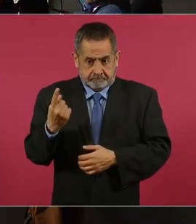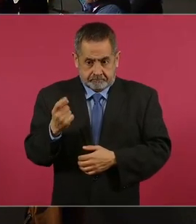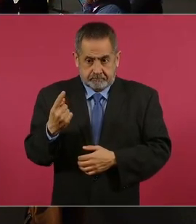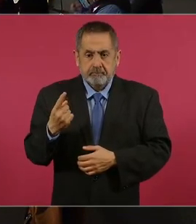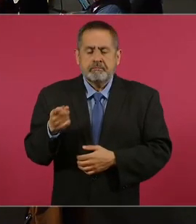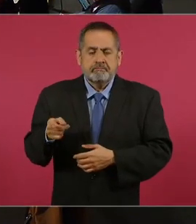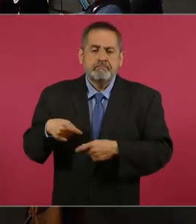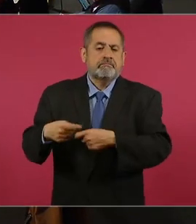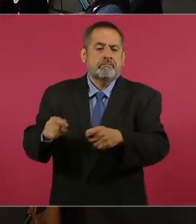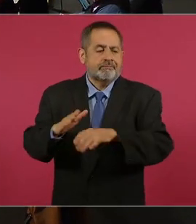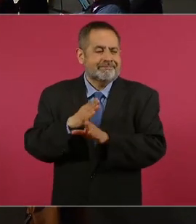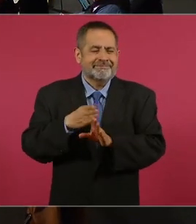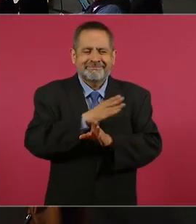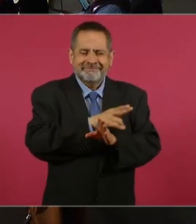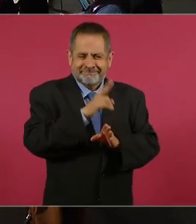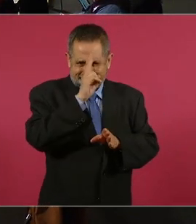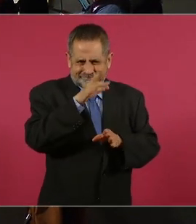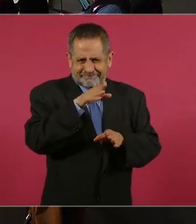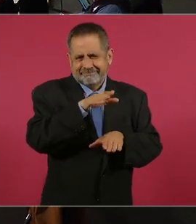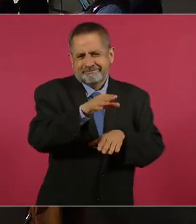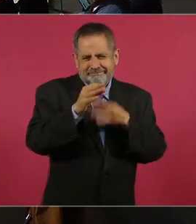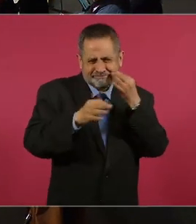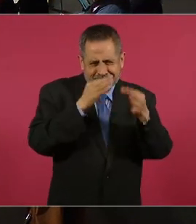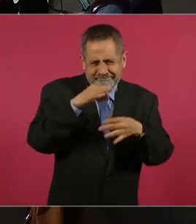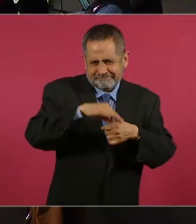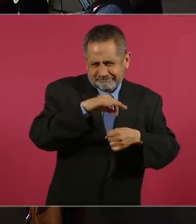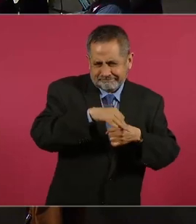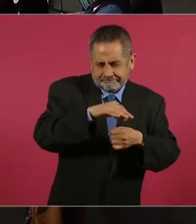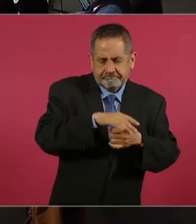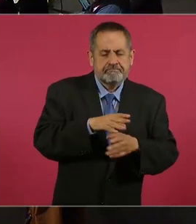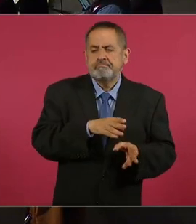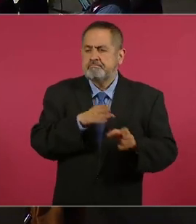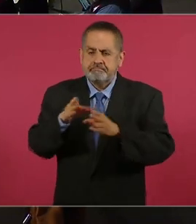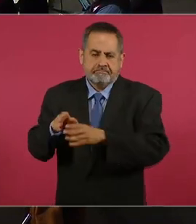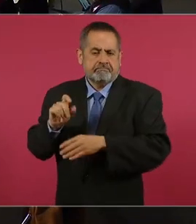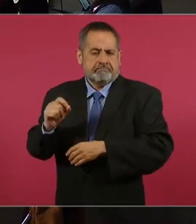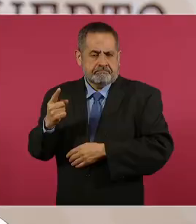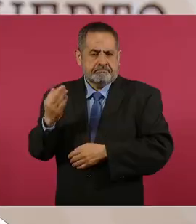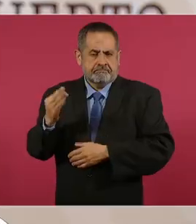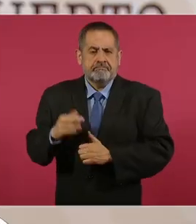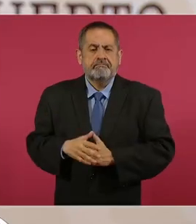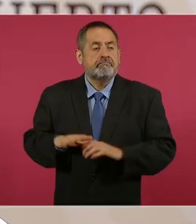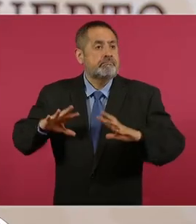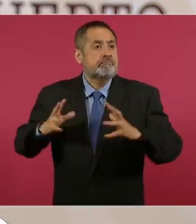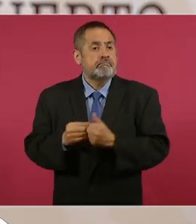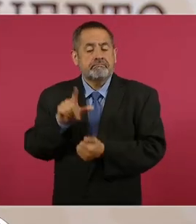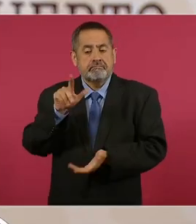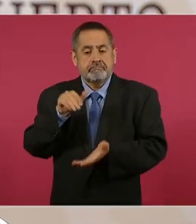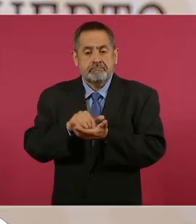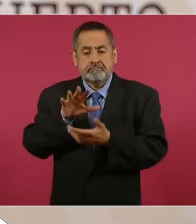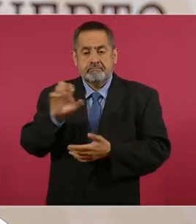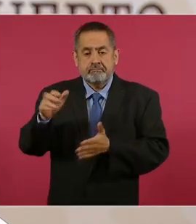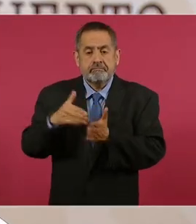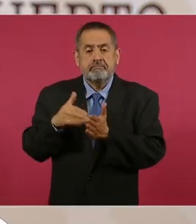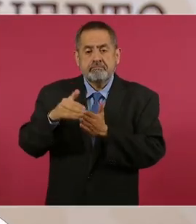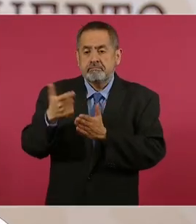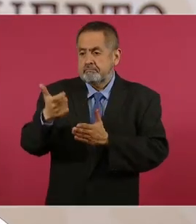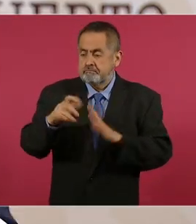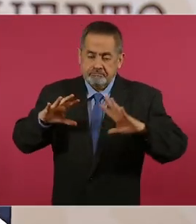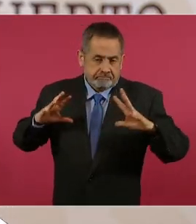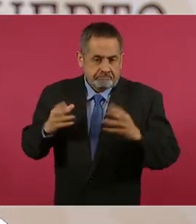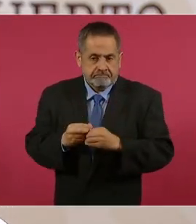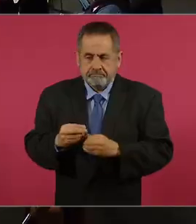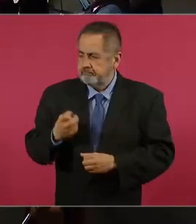un balance general del 2019 al 2024, la inversión social son más de 7,500 millones de pesos. ¿Es cuánto, señor